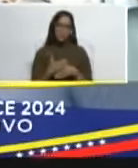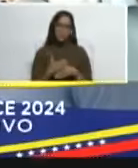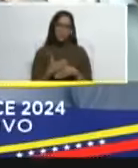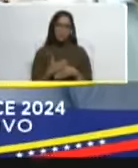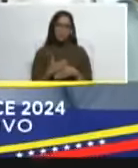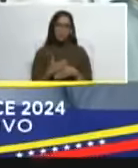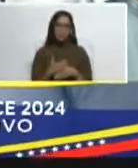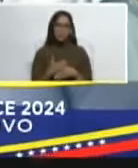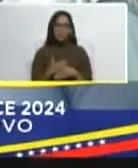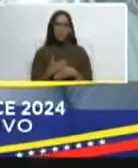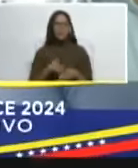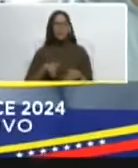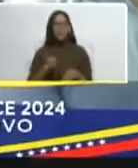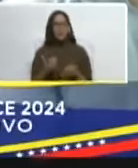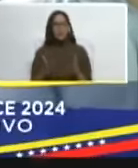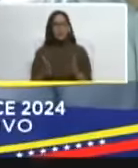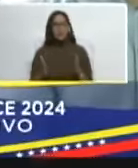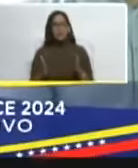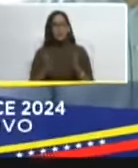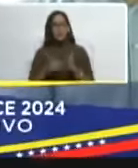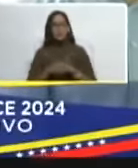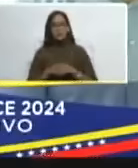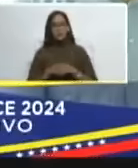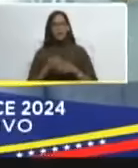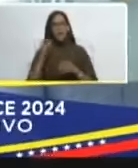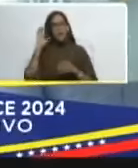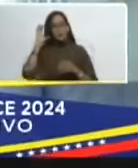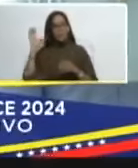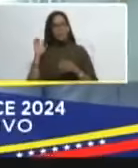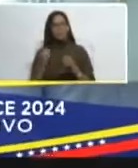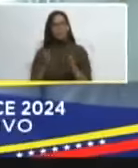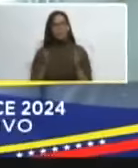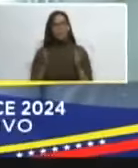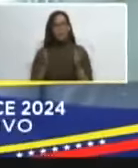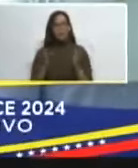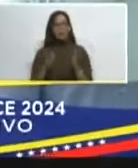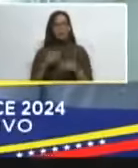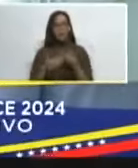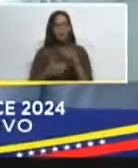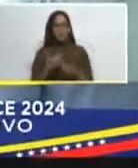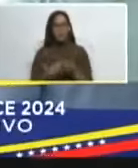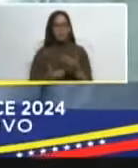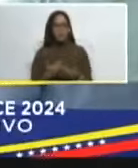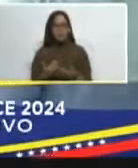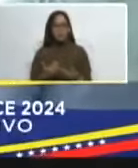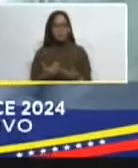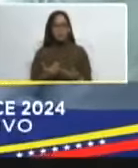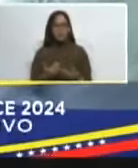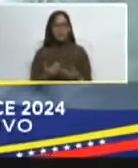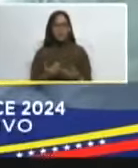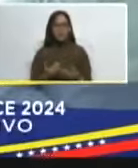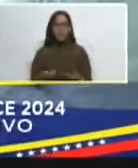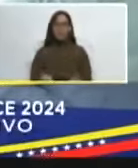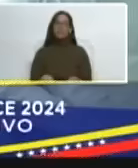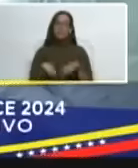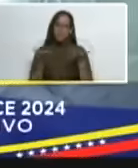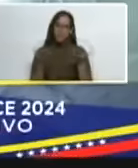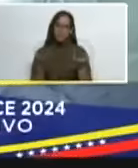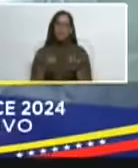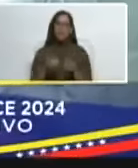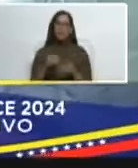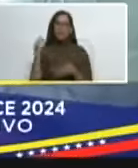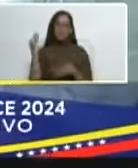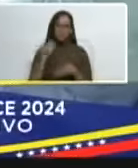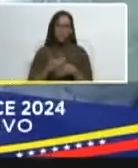hubiese logrado esto. Hay países que lograron salir de estos procesos en el momento que se levantaron las sanciones. No es el caso